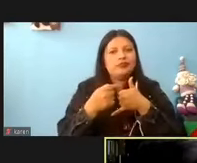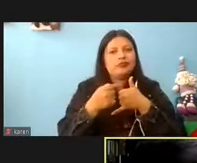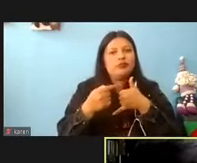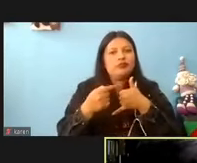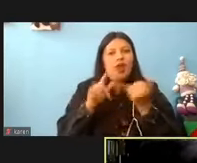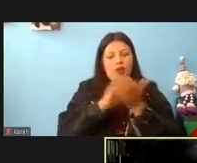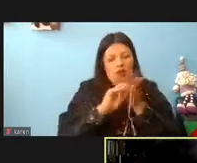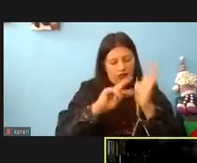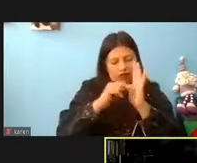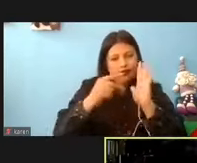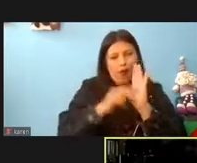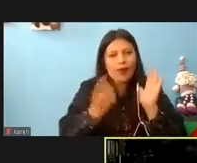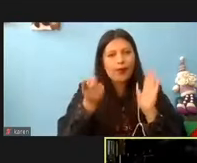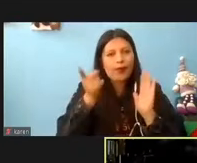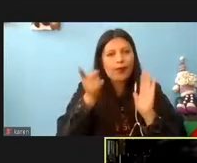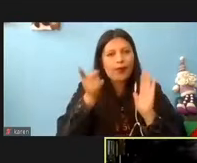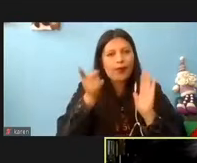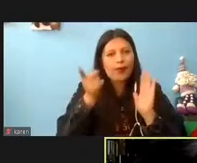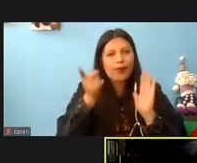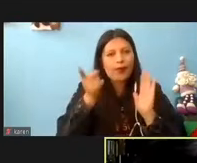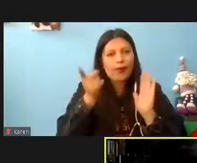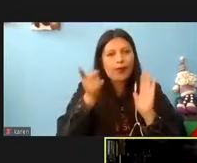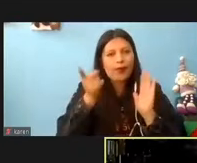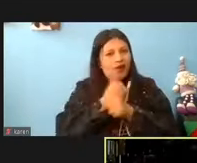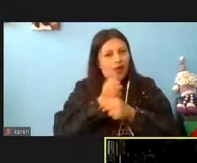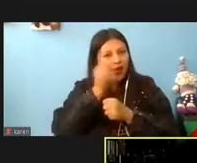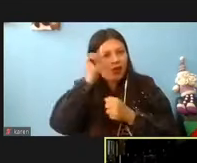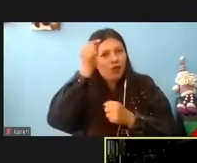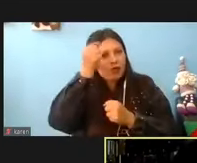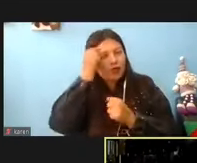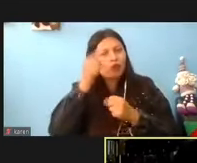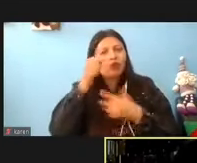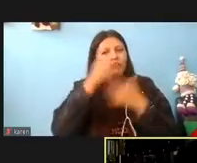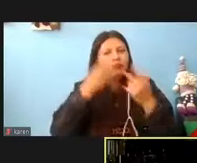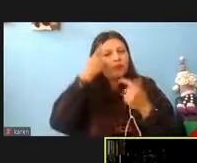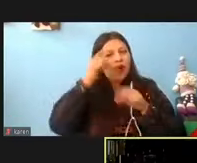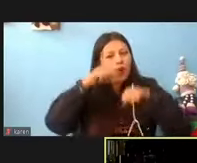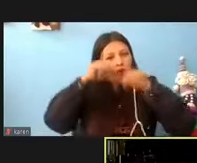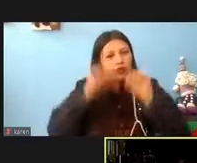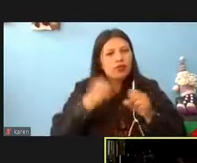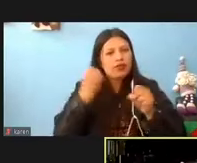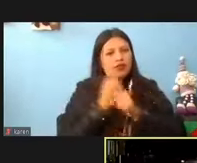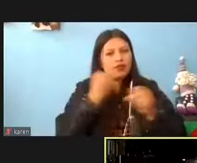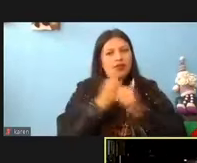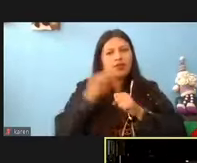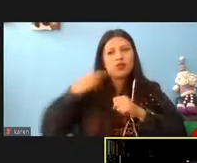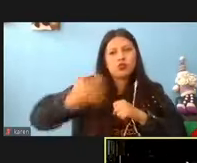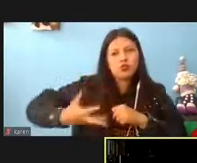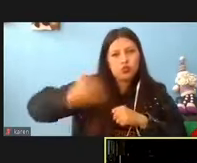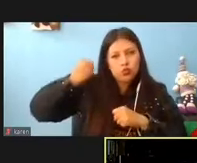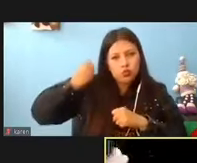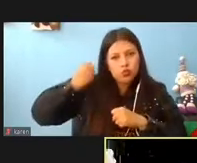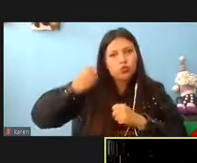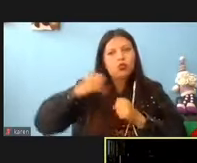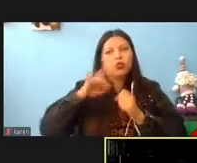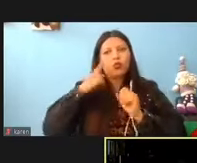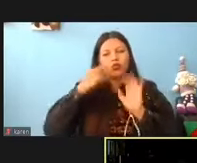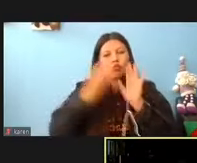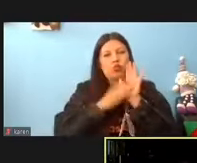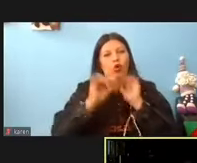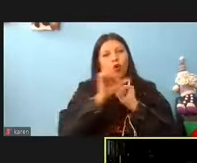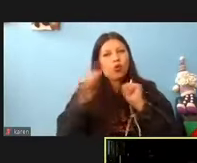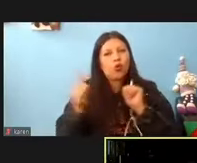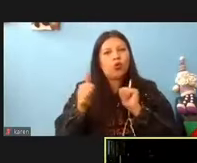de lo que significa también hacer trabajos de memoria como dispositivos para poder hacer trabajos históricos fundamentados en otro